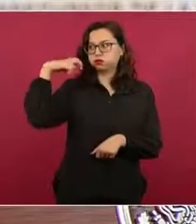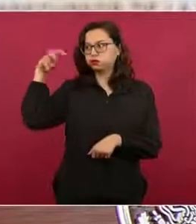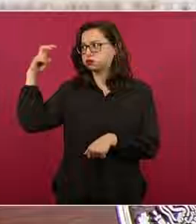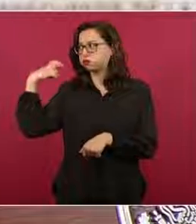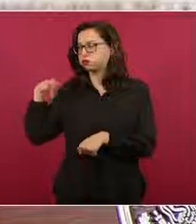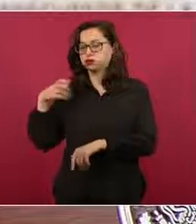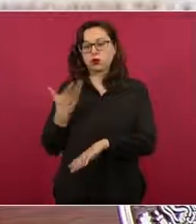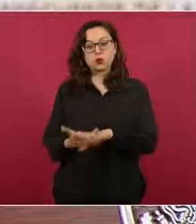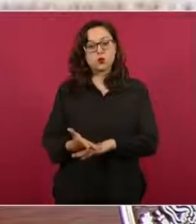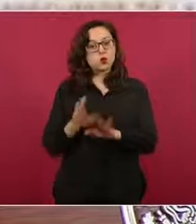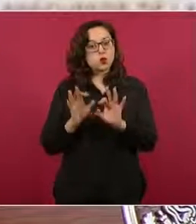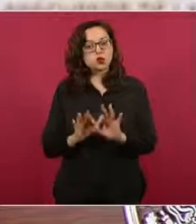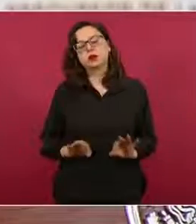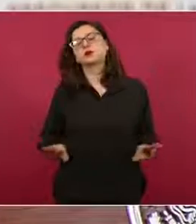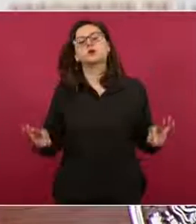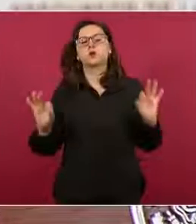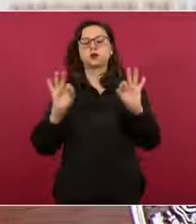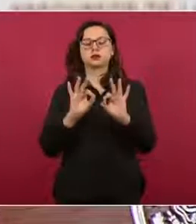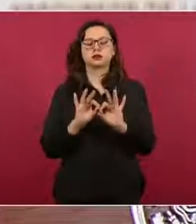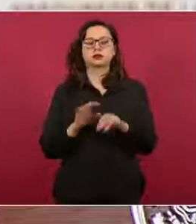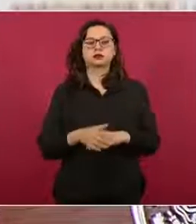Terminamos ayer